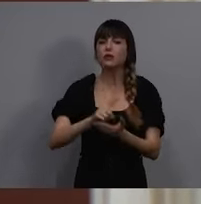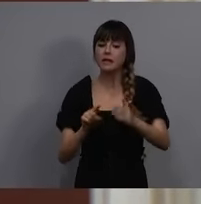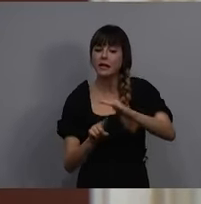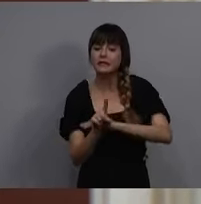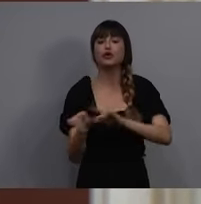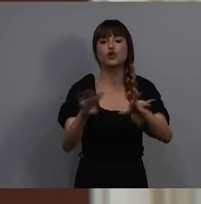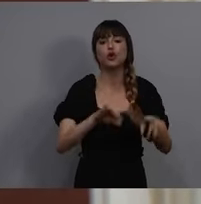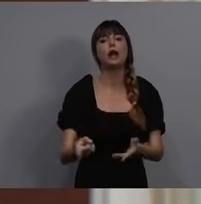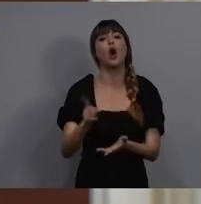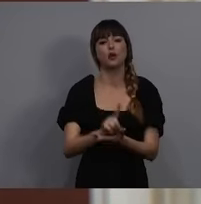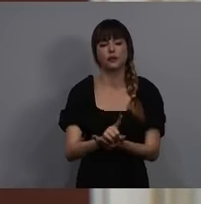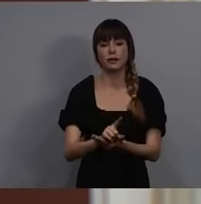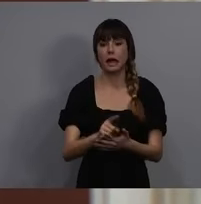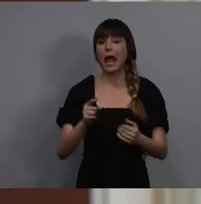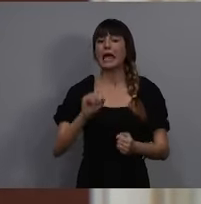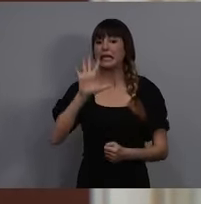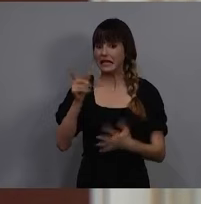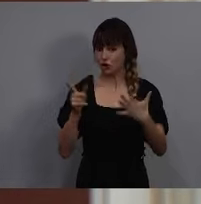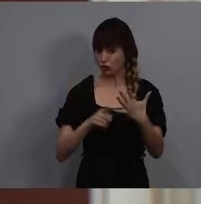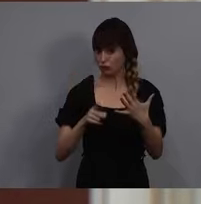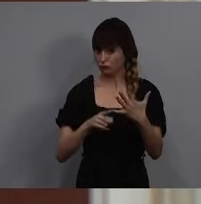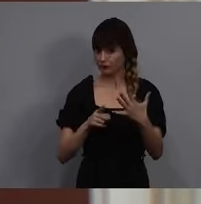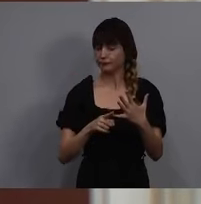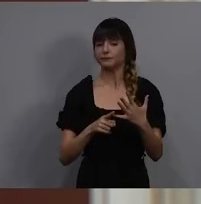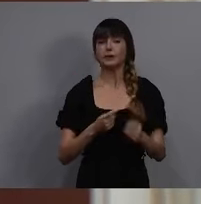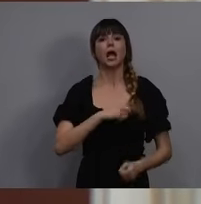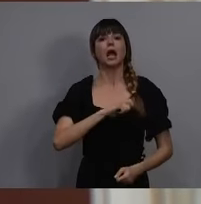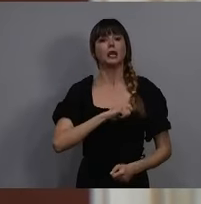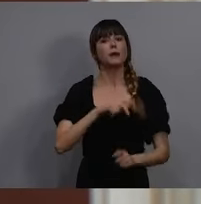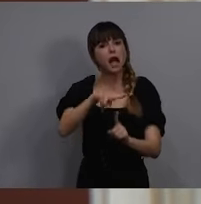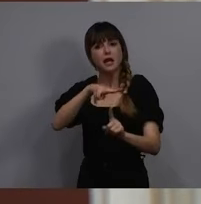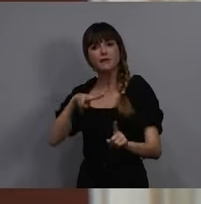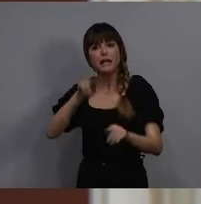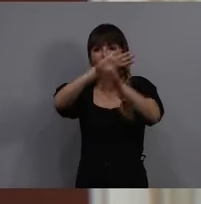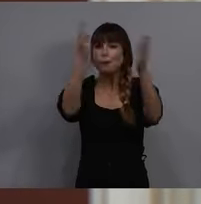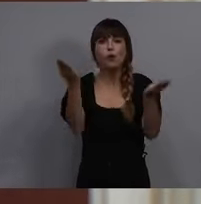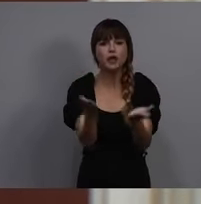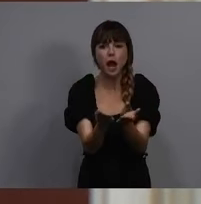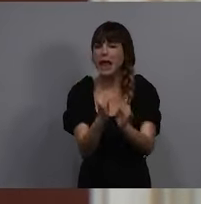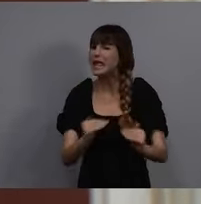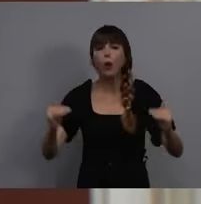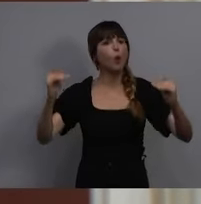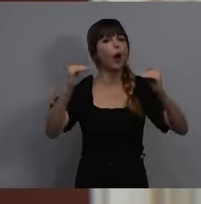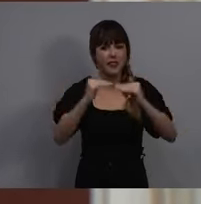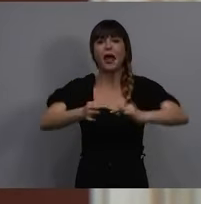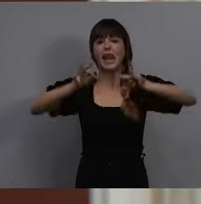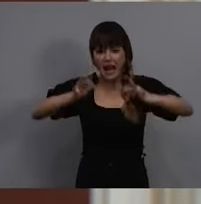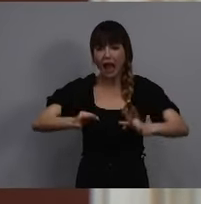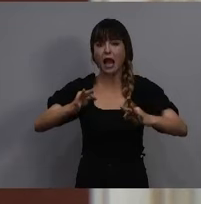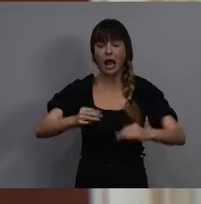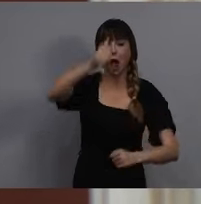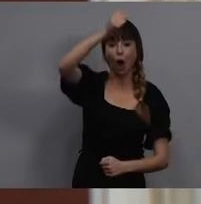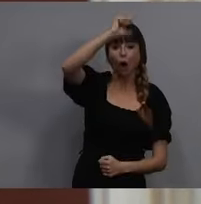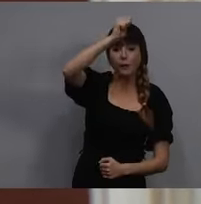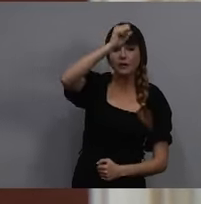local en quinto lugar seguir haciendo de España un referente mundial en igualdad real y efectiva entre hombres